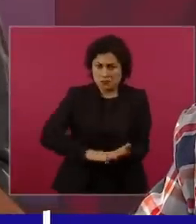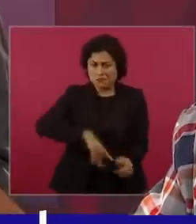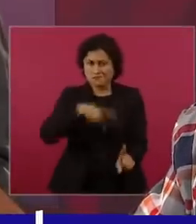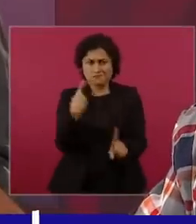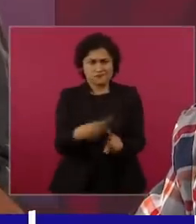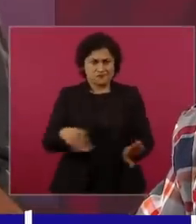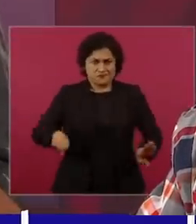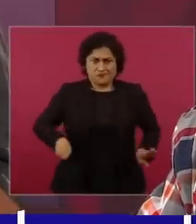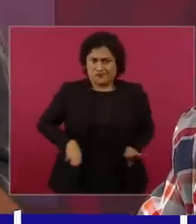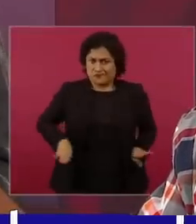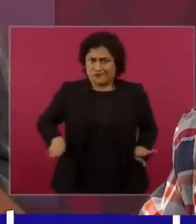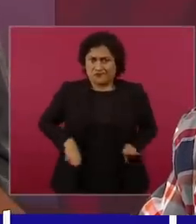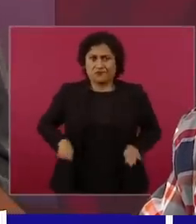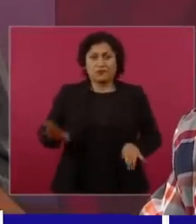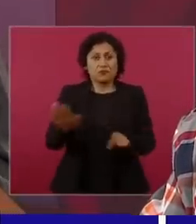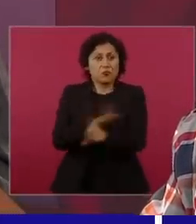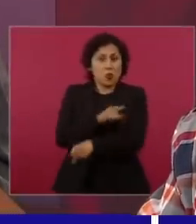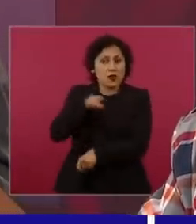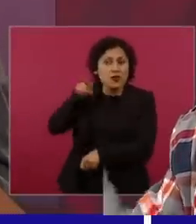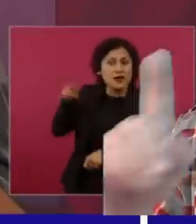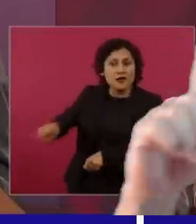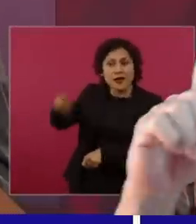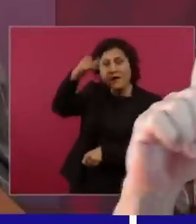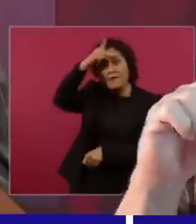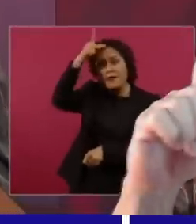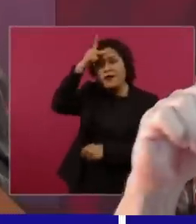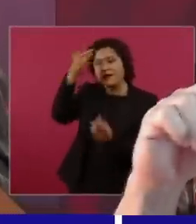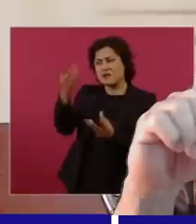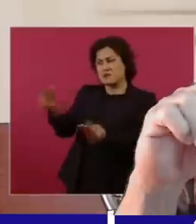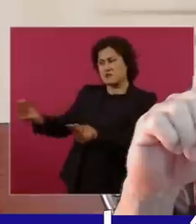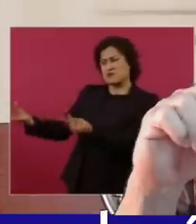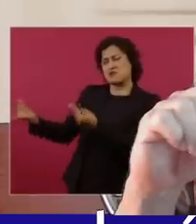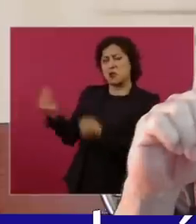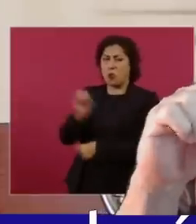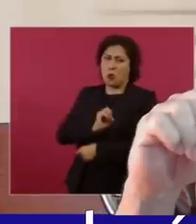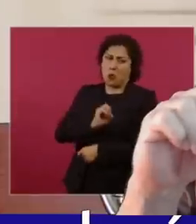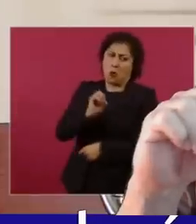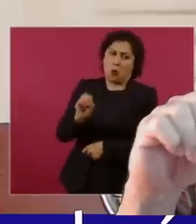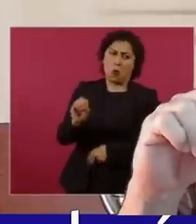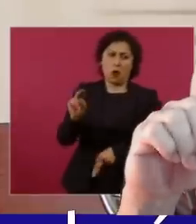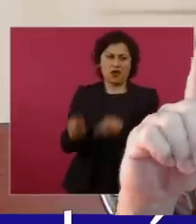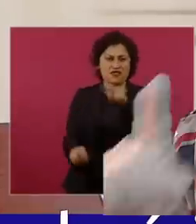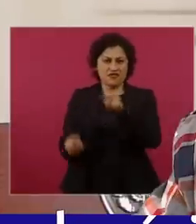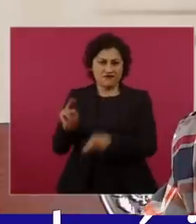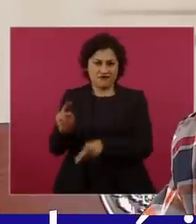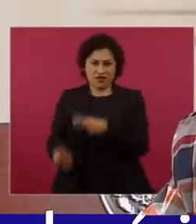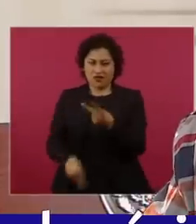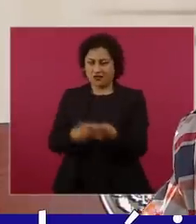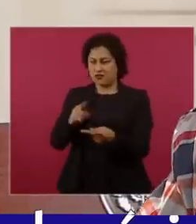porque hay muchísimo clasismo también y racismo.